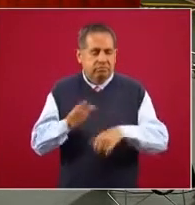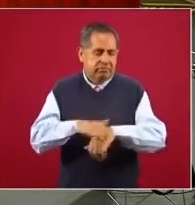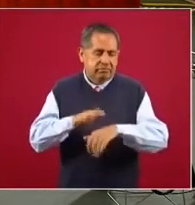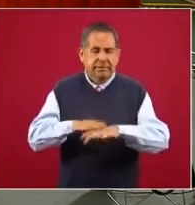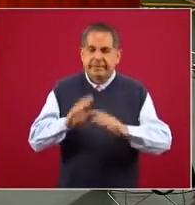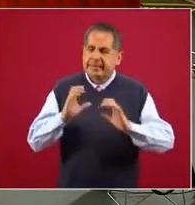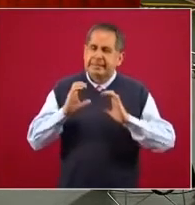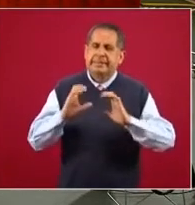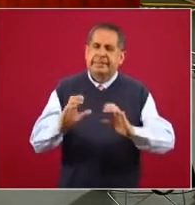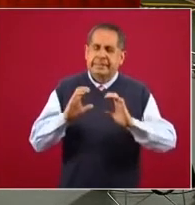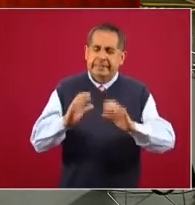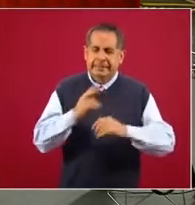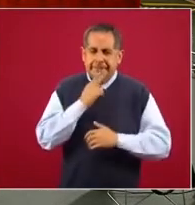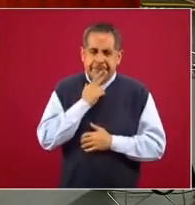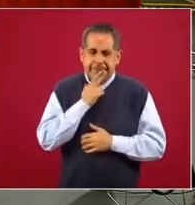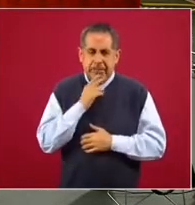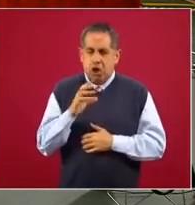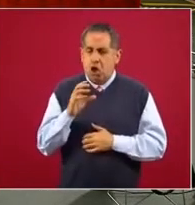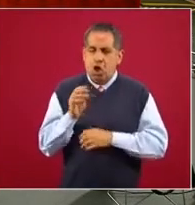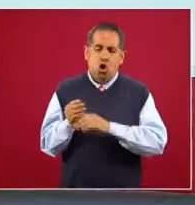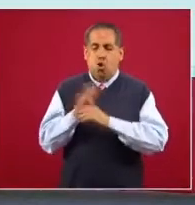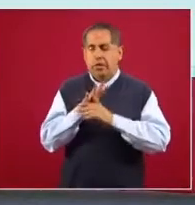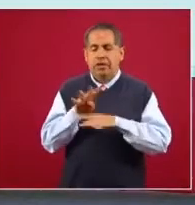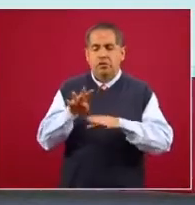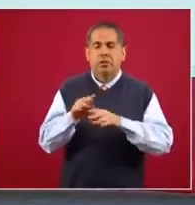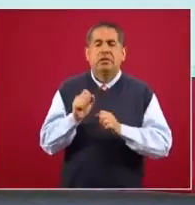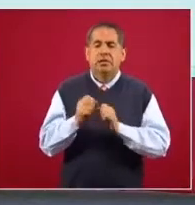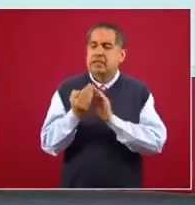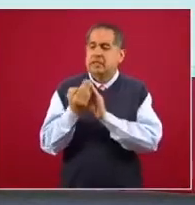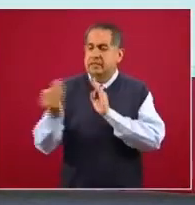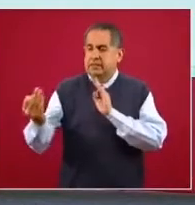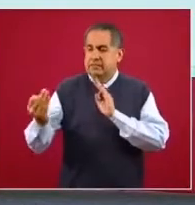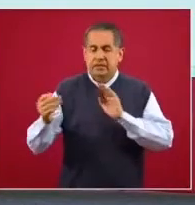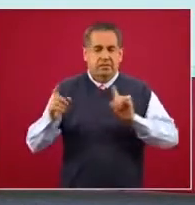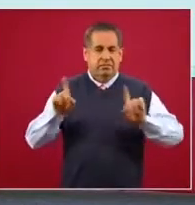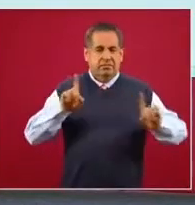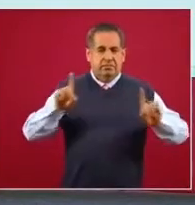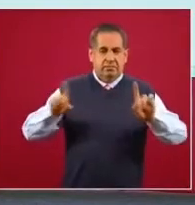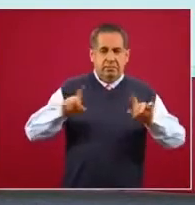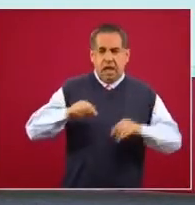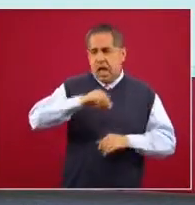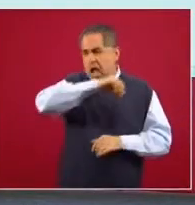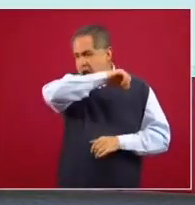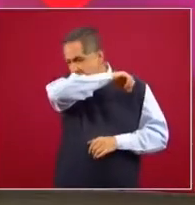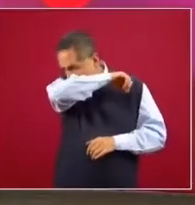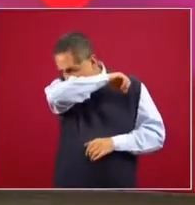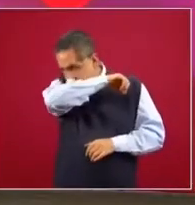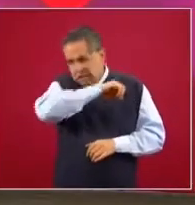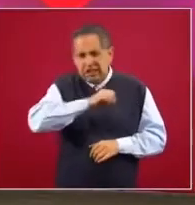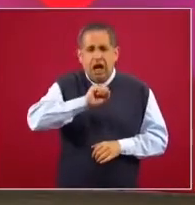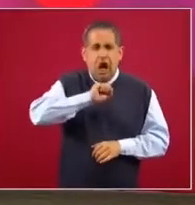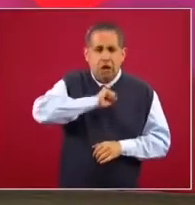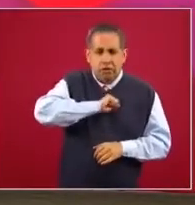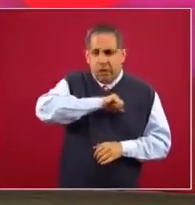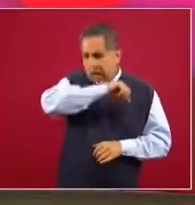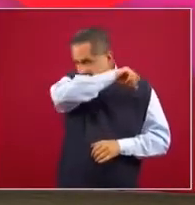de prevención contra COVID-19. Sana distancia, estornudar, toser en el ángulo